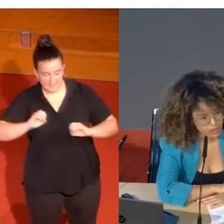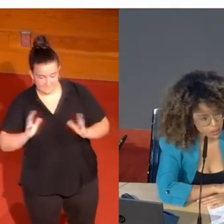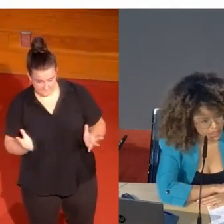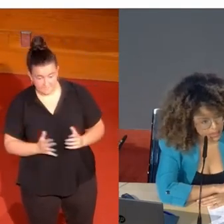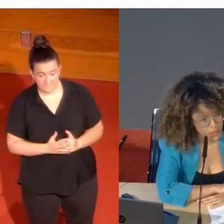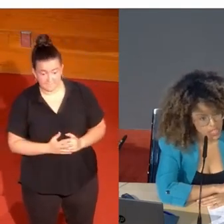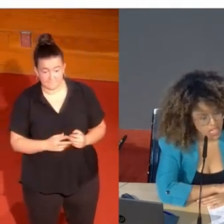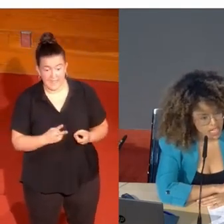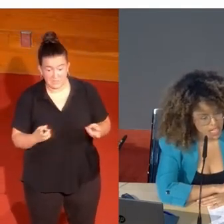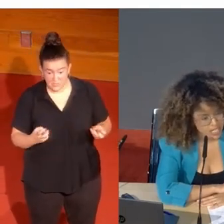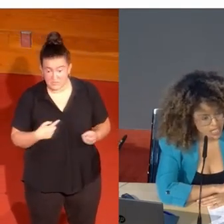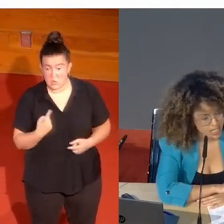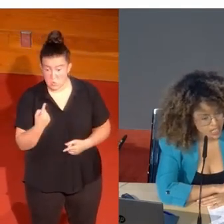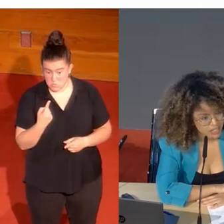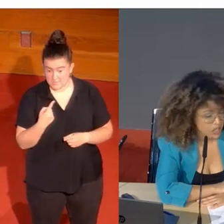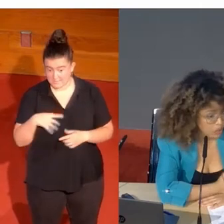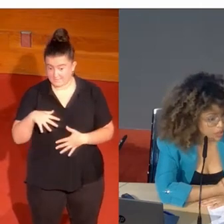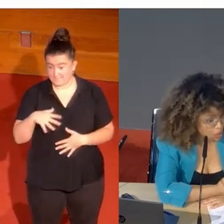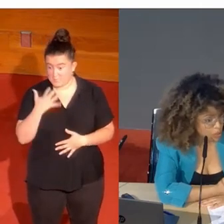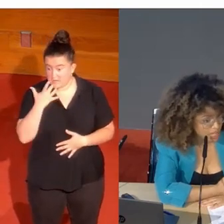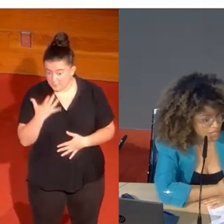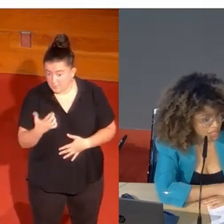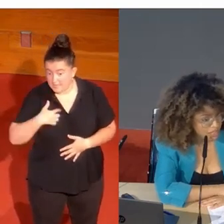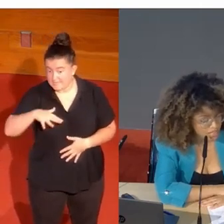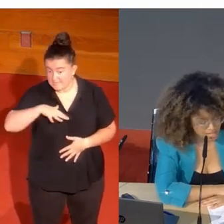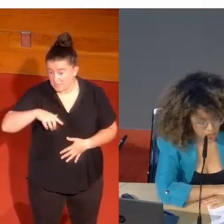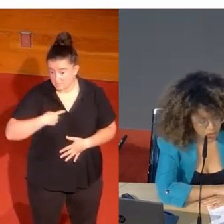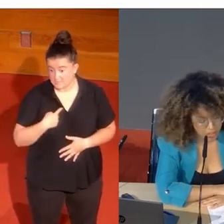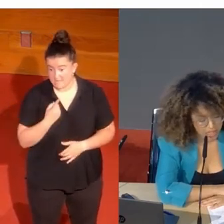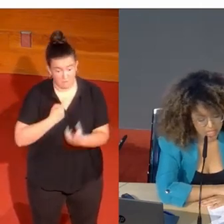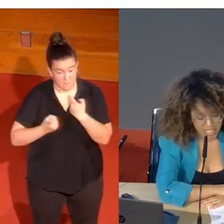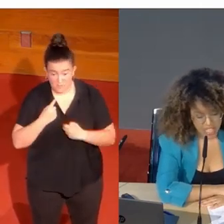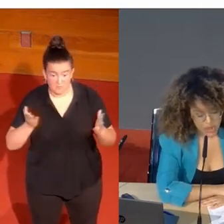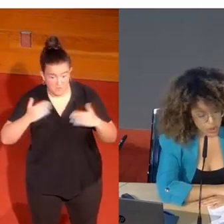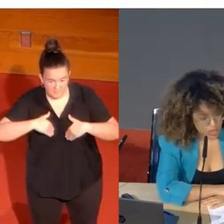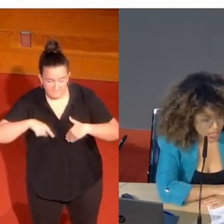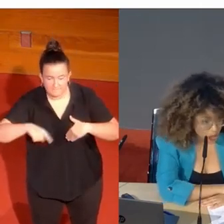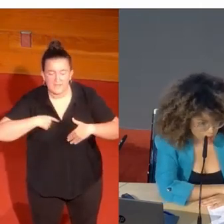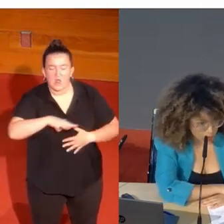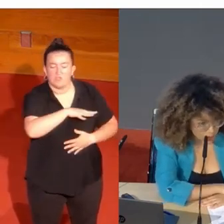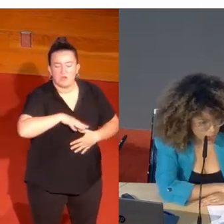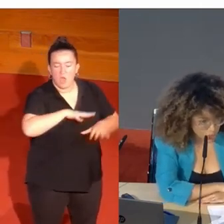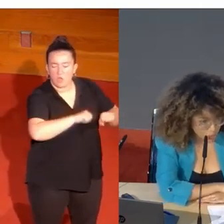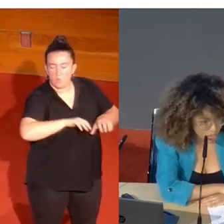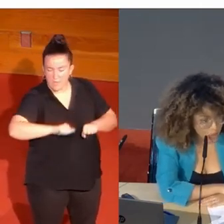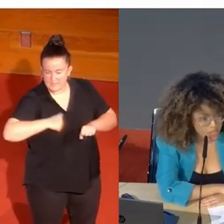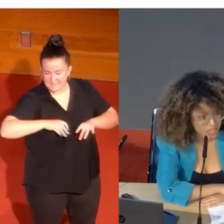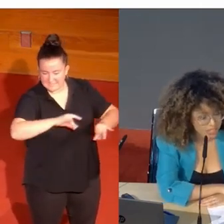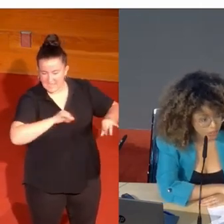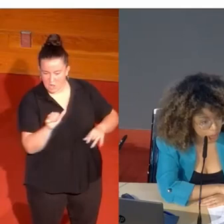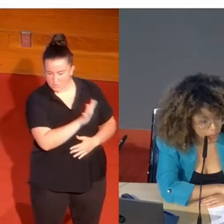agujeros informativos es eh las zonas ocupadas de del Sahara occidental yo nací en los campamentos de